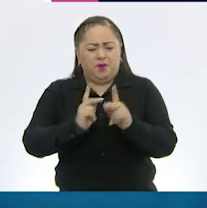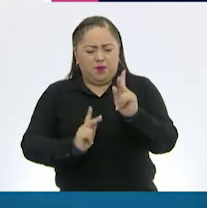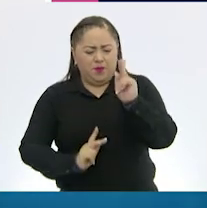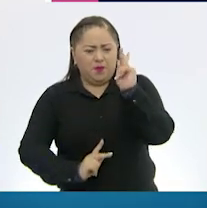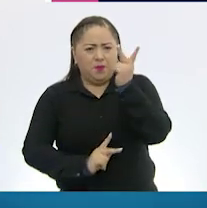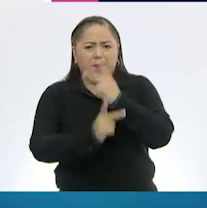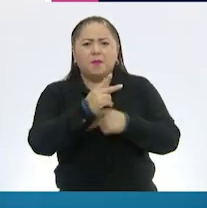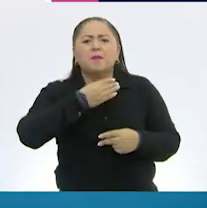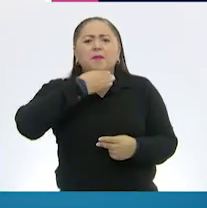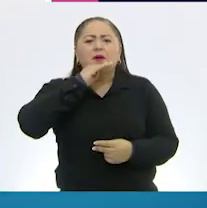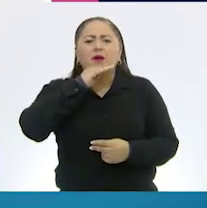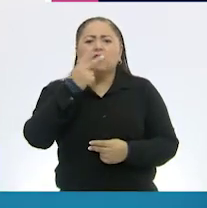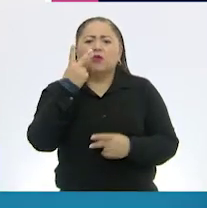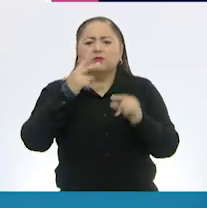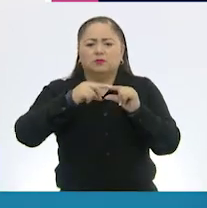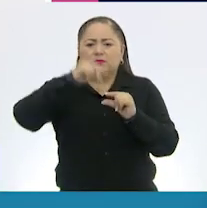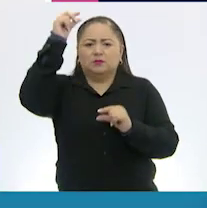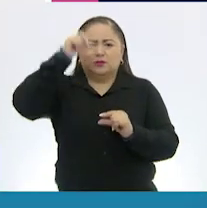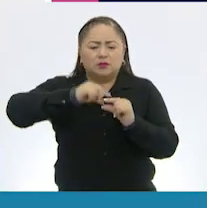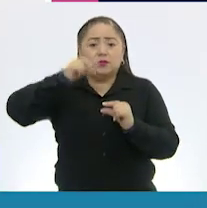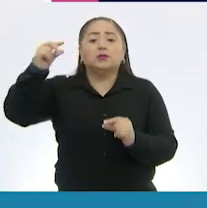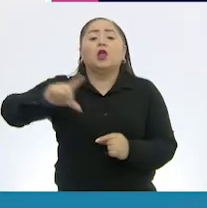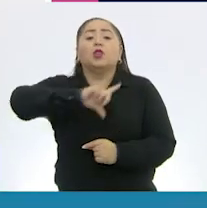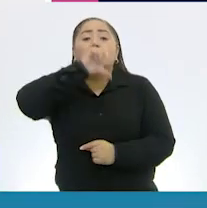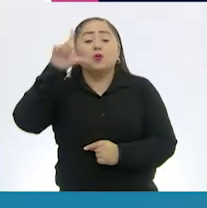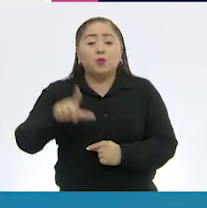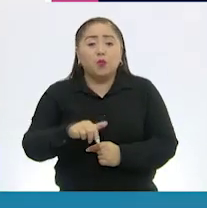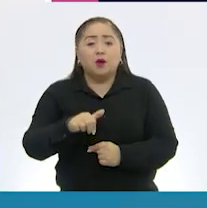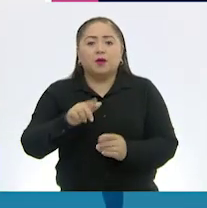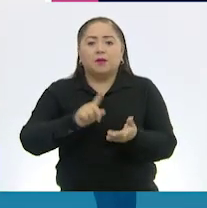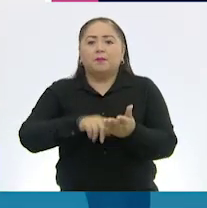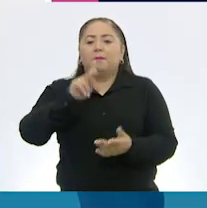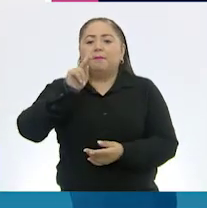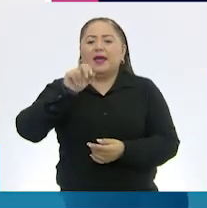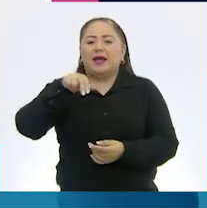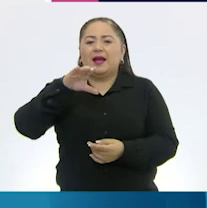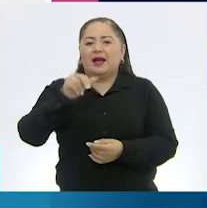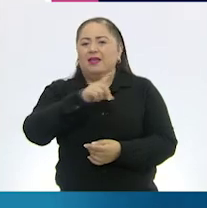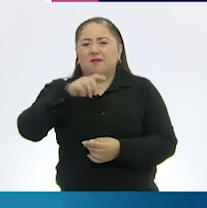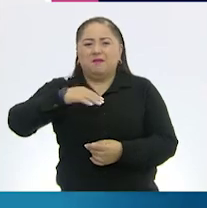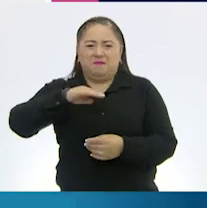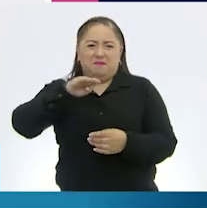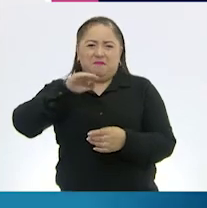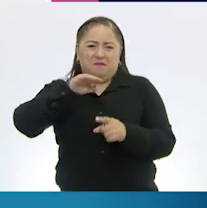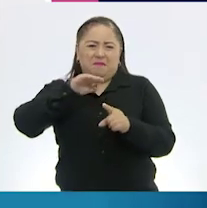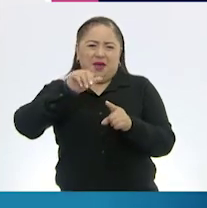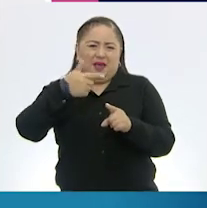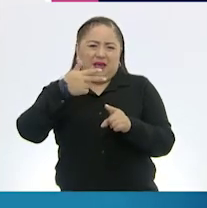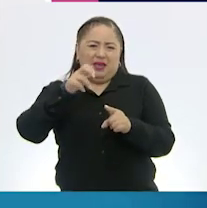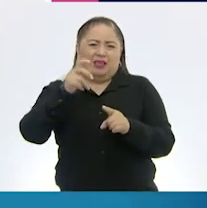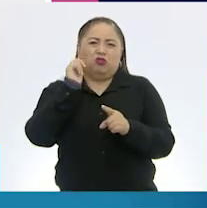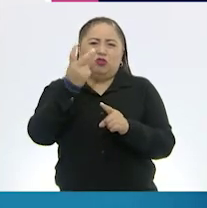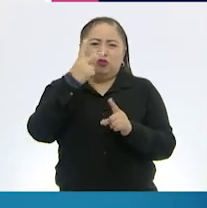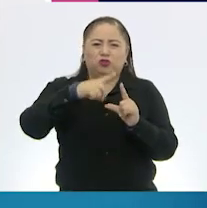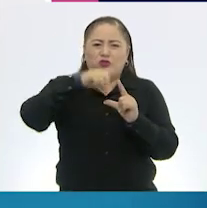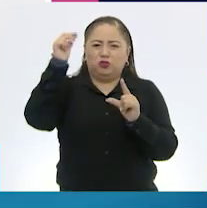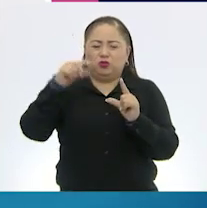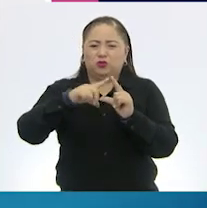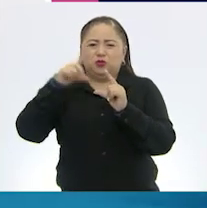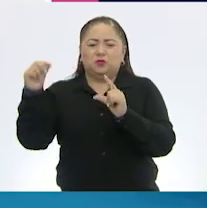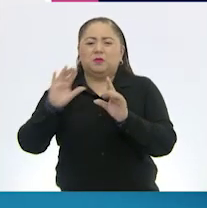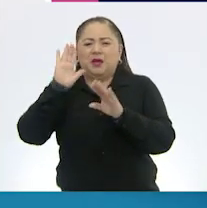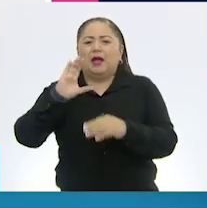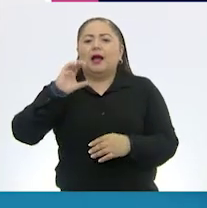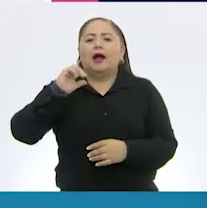de maíz de dos cañas, después en una penca de maguey de dos hojas, que es como un cactus